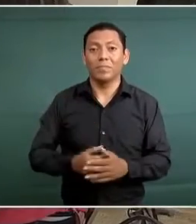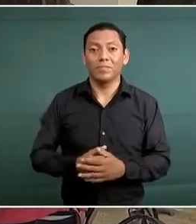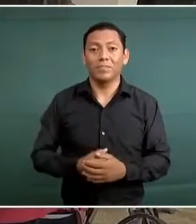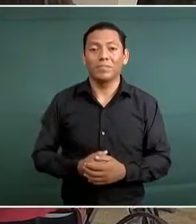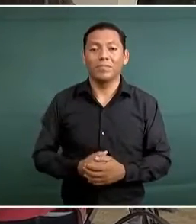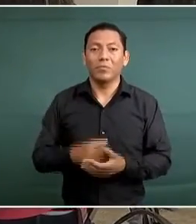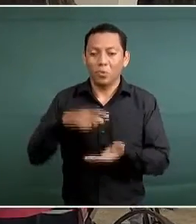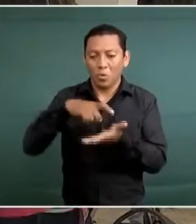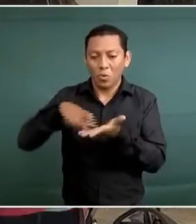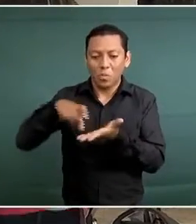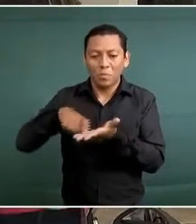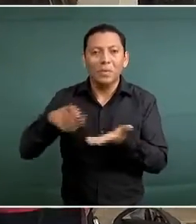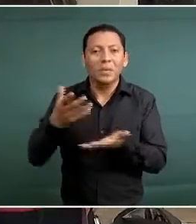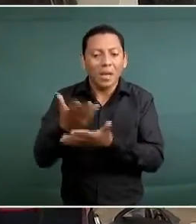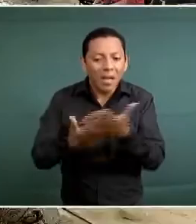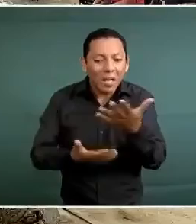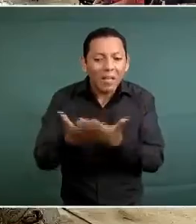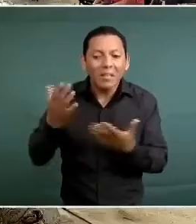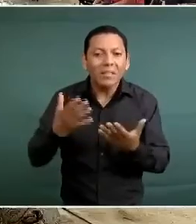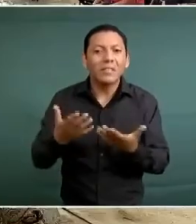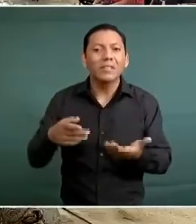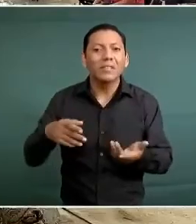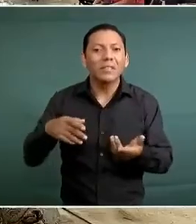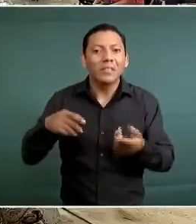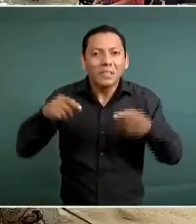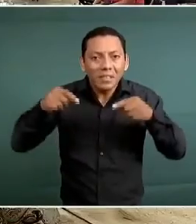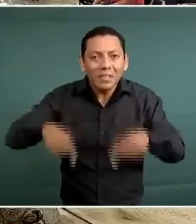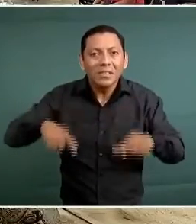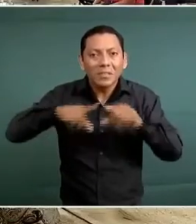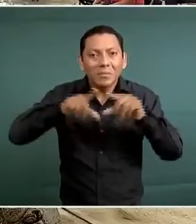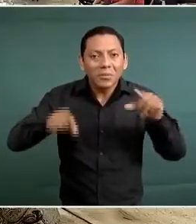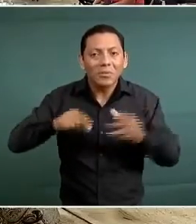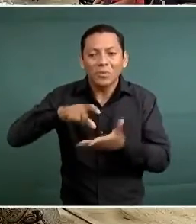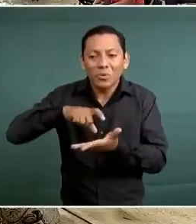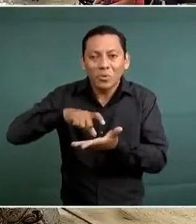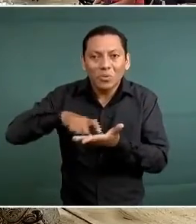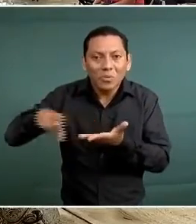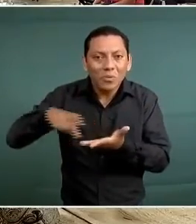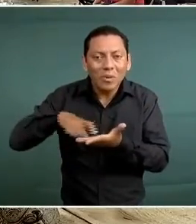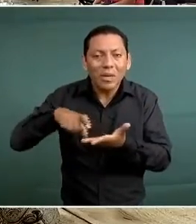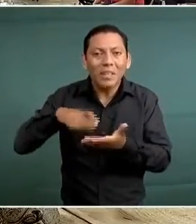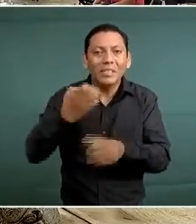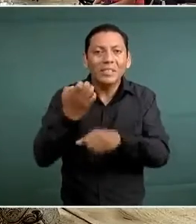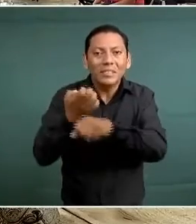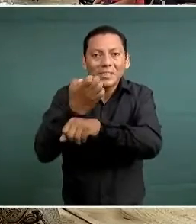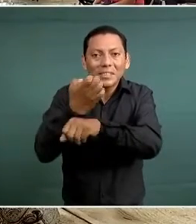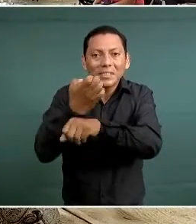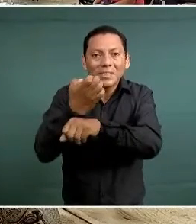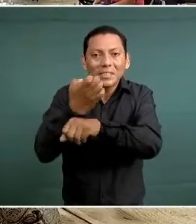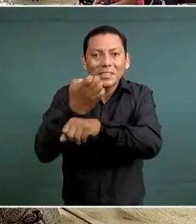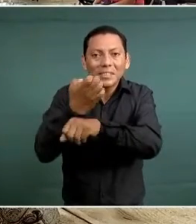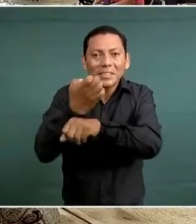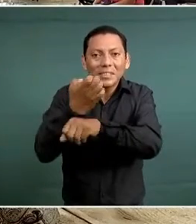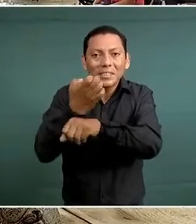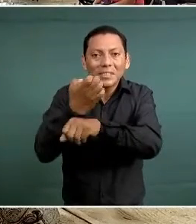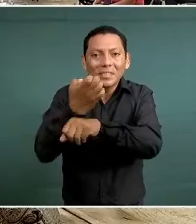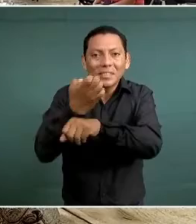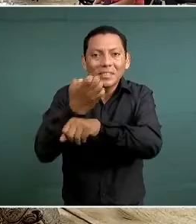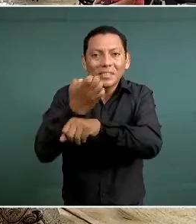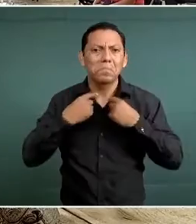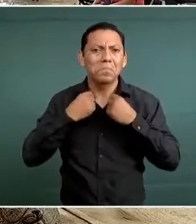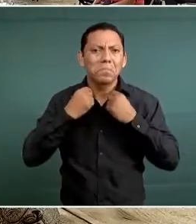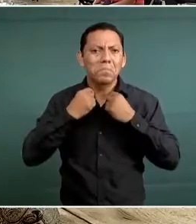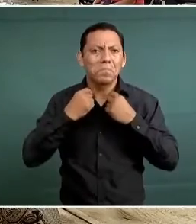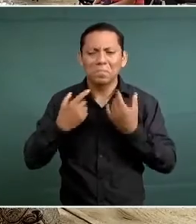comprar lo hecho en México y sobre todo comprar lo hecho en cada estado entonces traía una